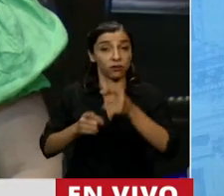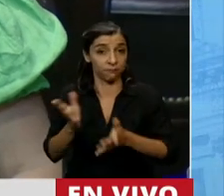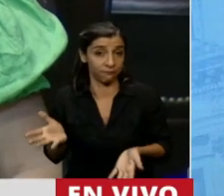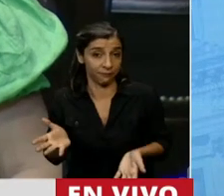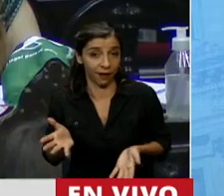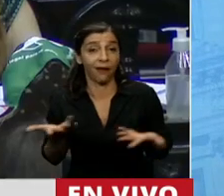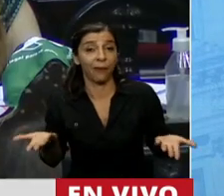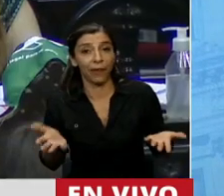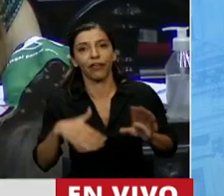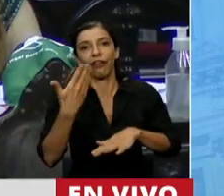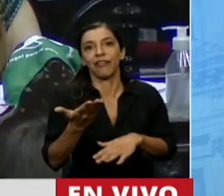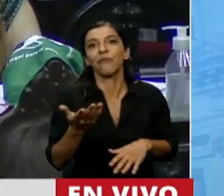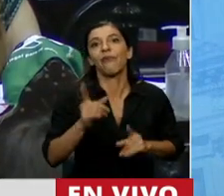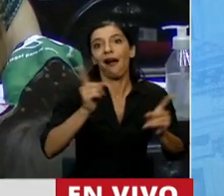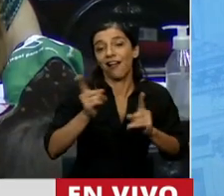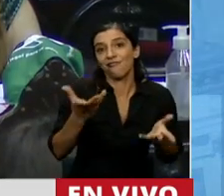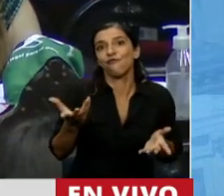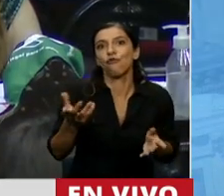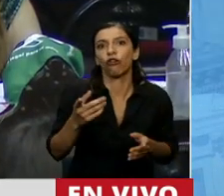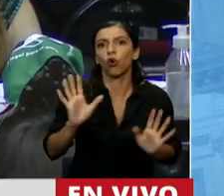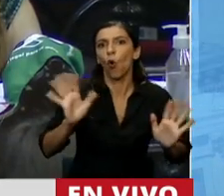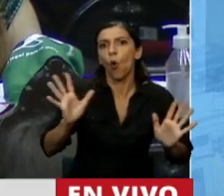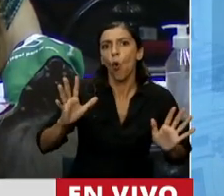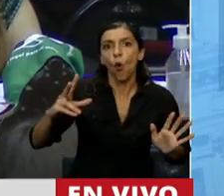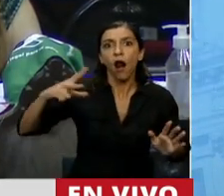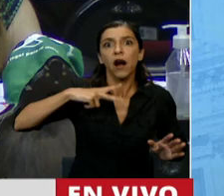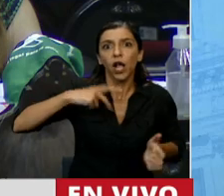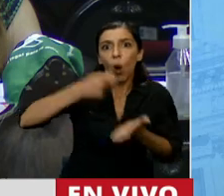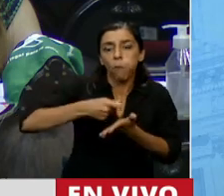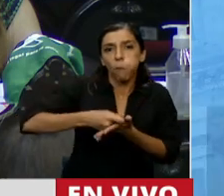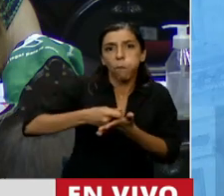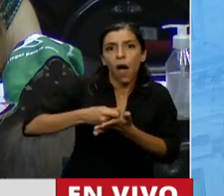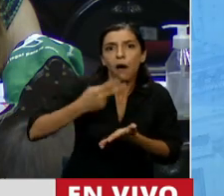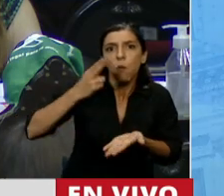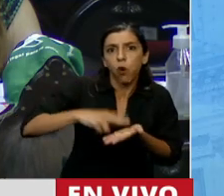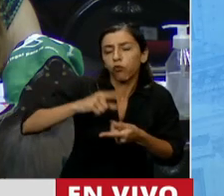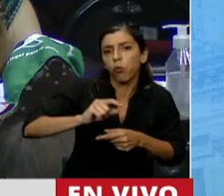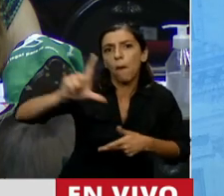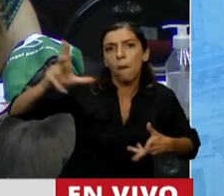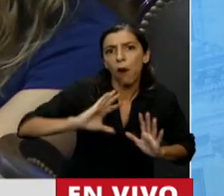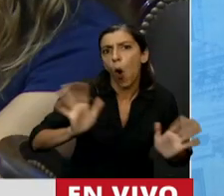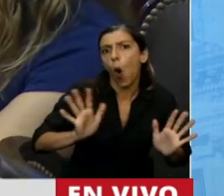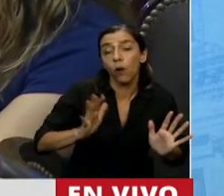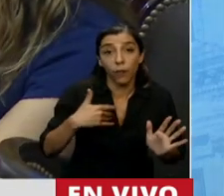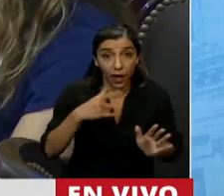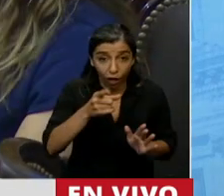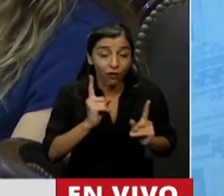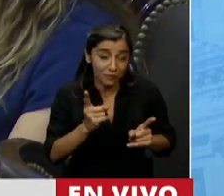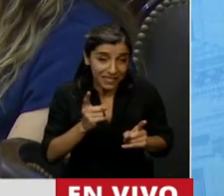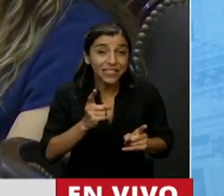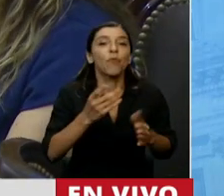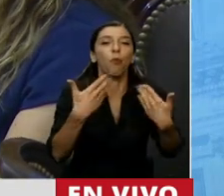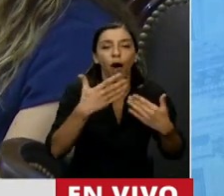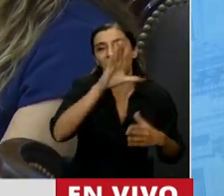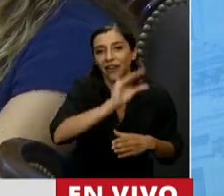la hace, que hace esa, a esas asignaciones posible. Entonces, hablan de la prioridad, de repente, que no es, debería no ser